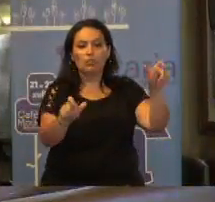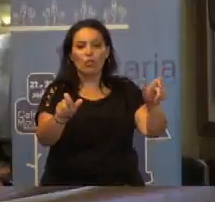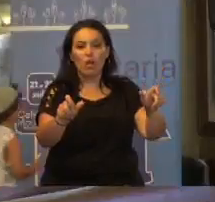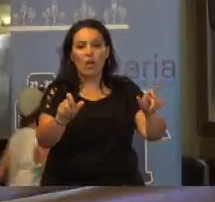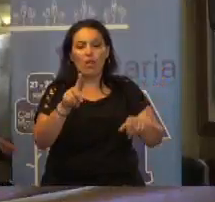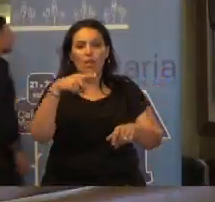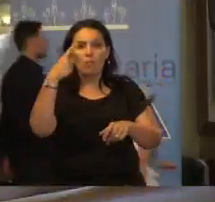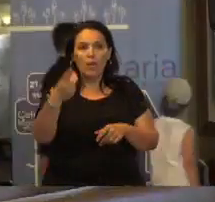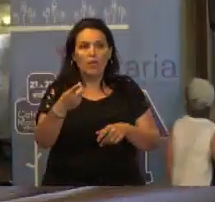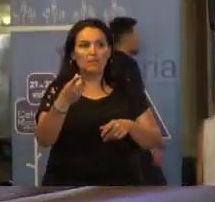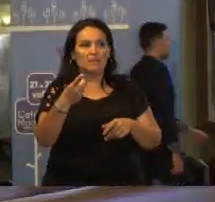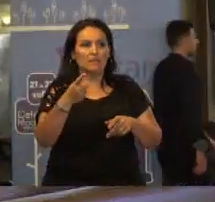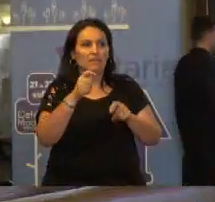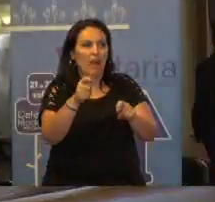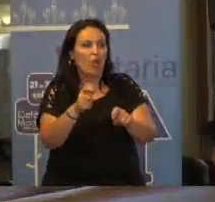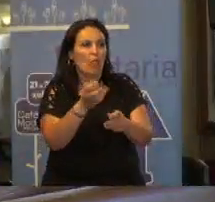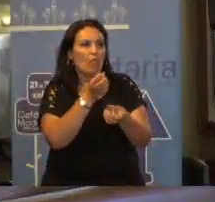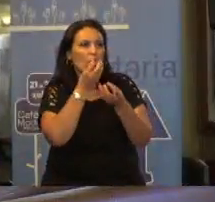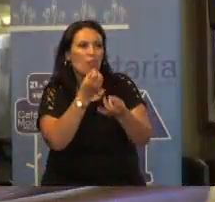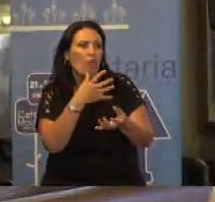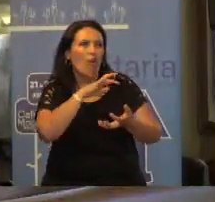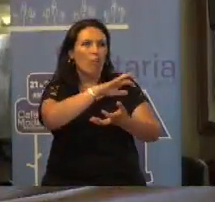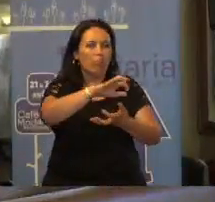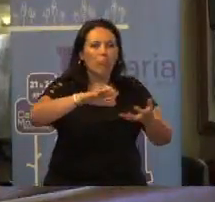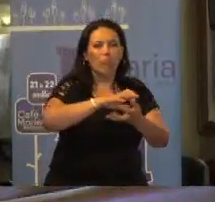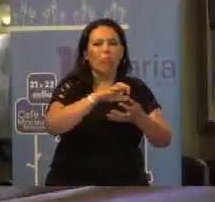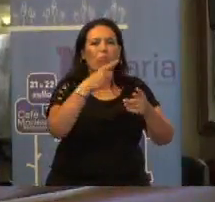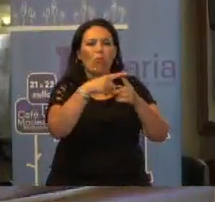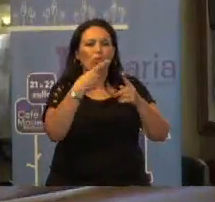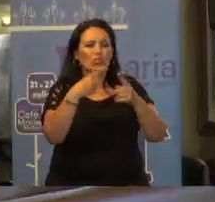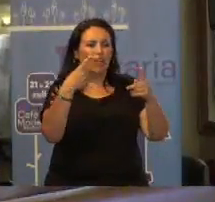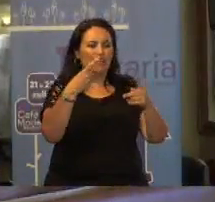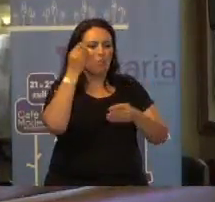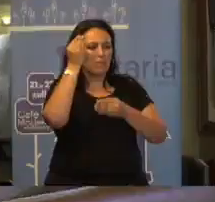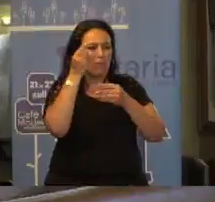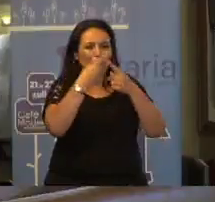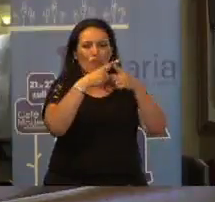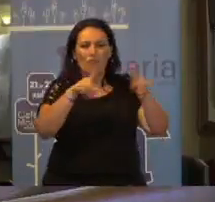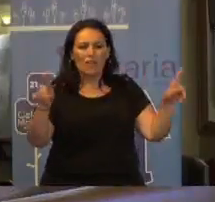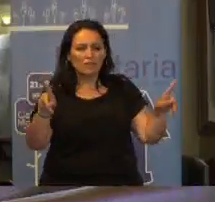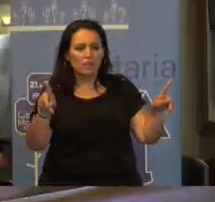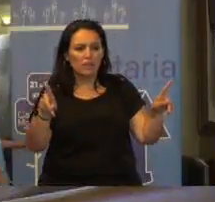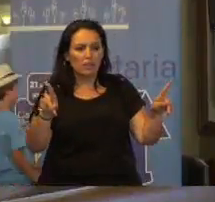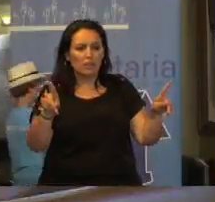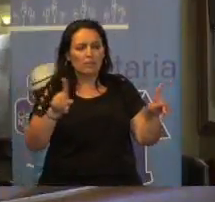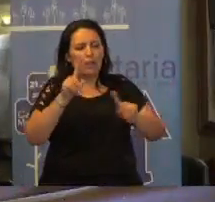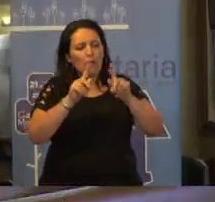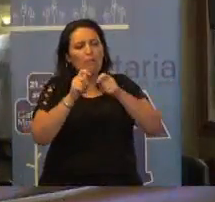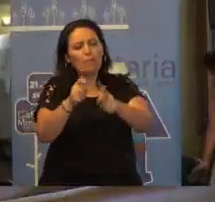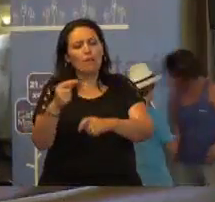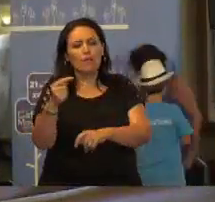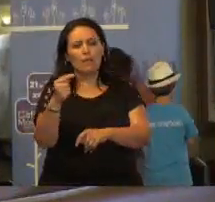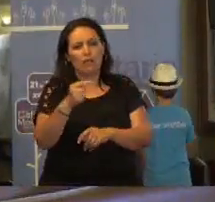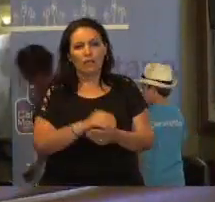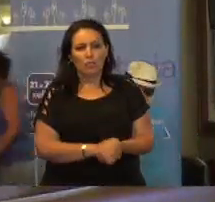ruido, dispersión, un di unha cousa, outro outra. Entón, eso eu creo que é negativo para...